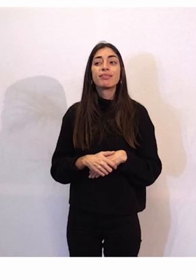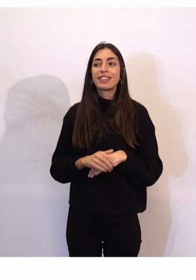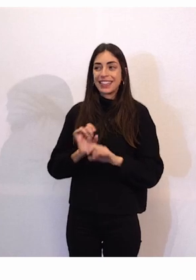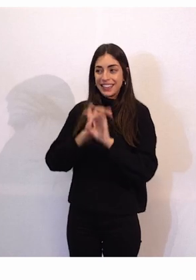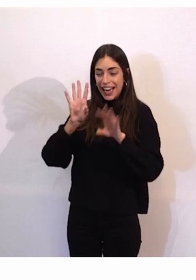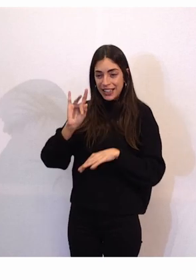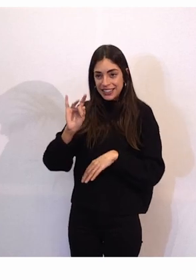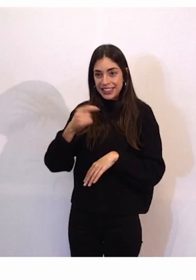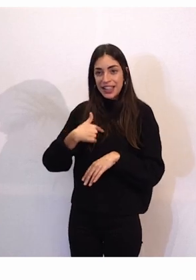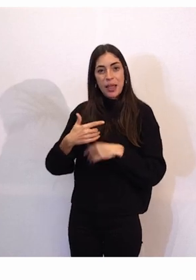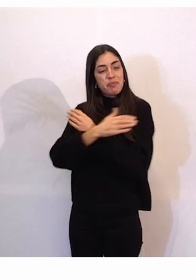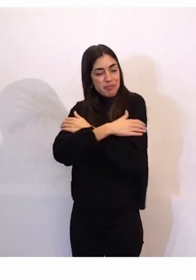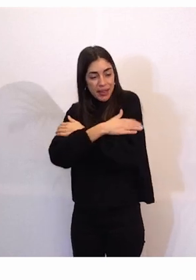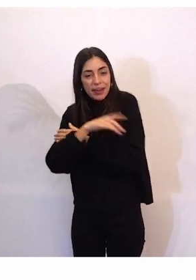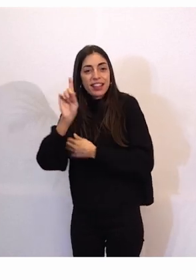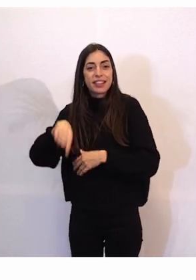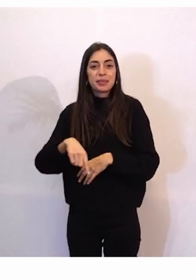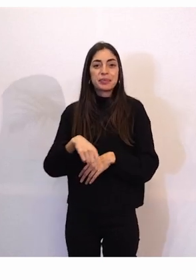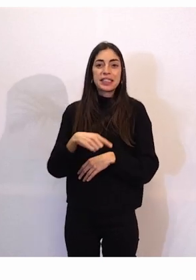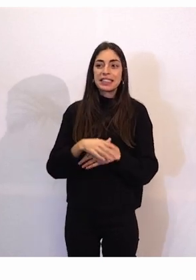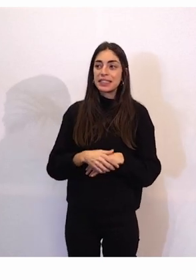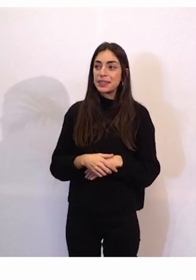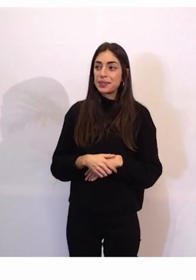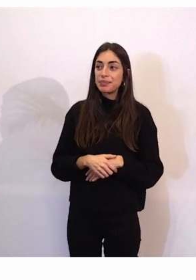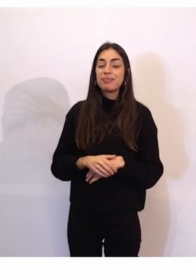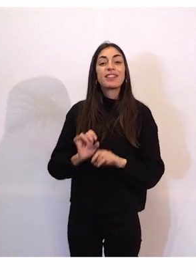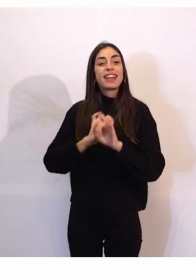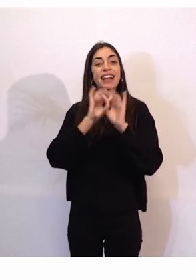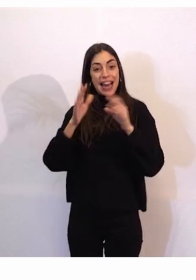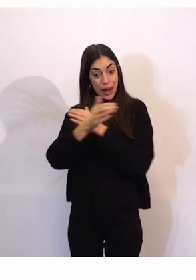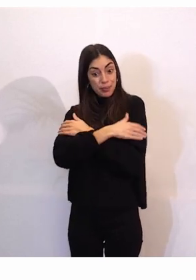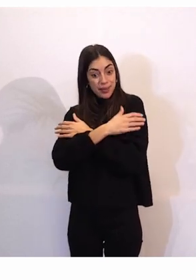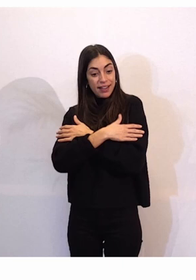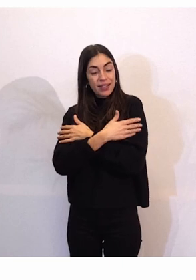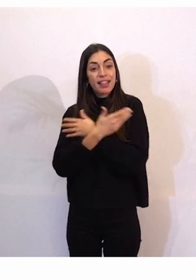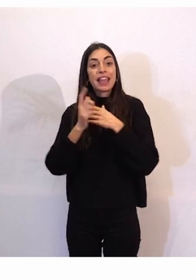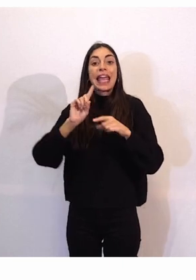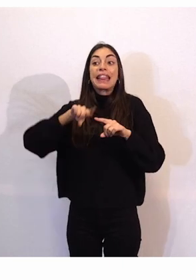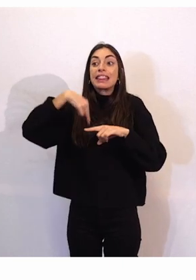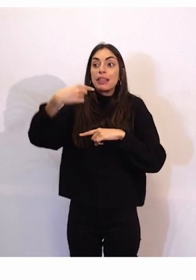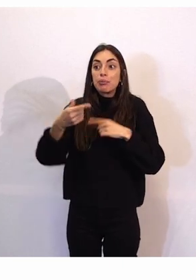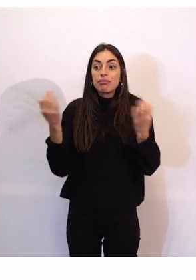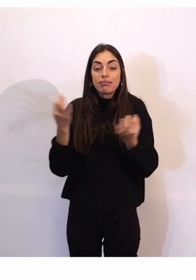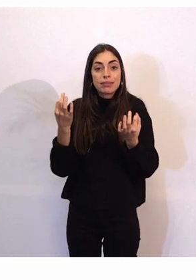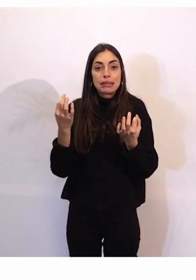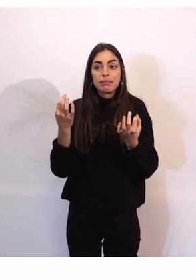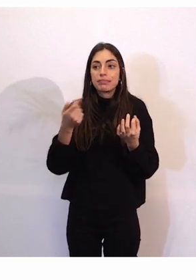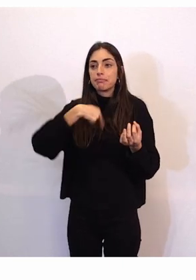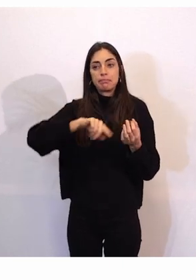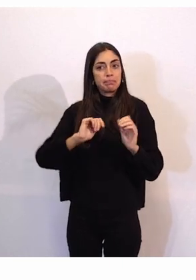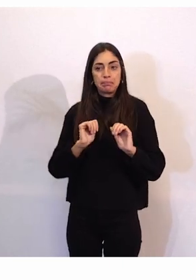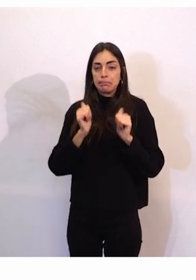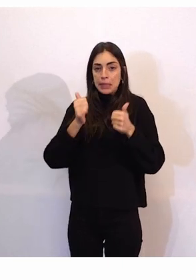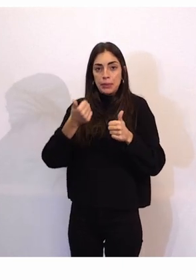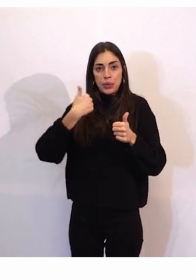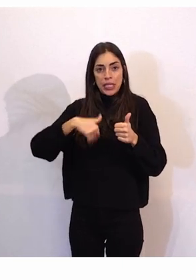abraza, así me abraza. Ahora yo me pongo ahí. Claro, y me abraza. Y después ya pues empezamos a